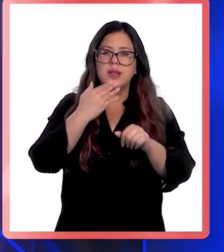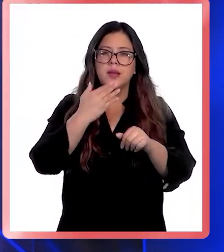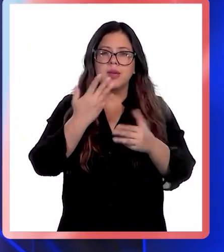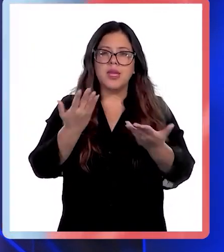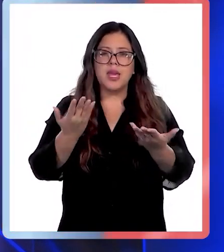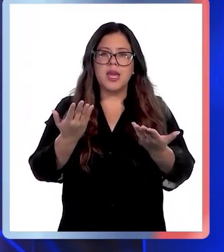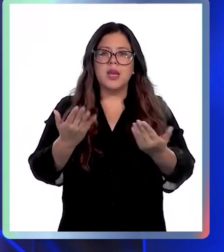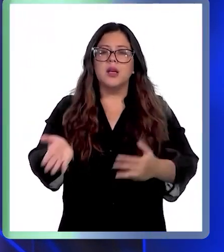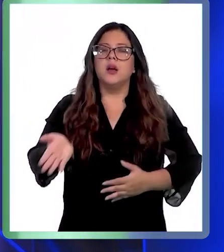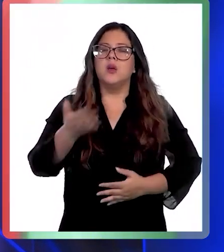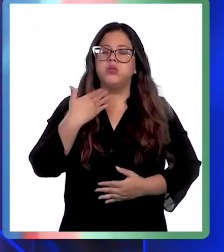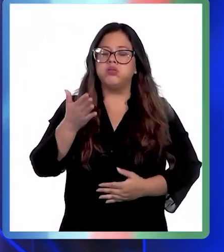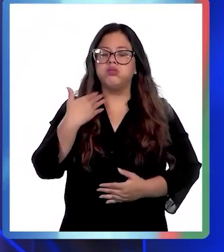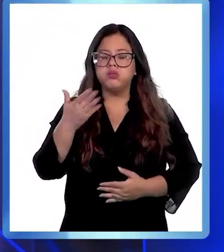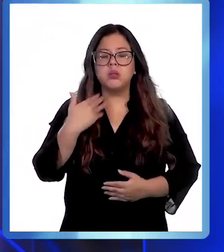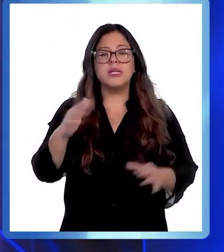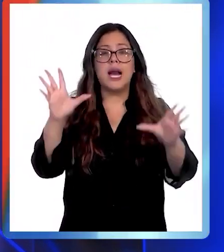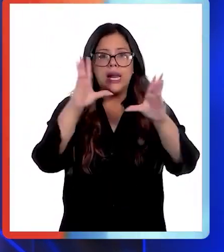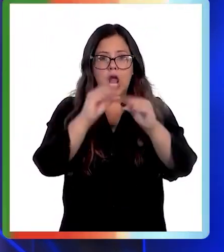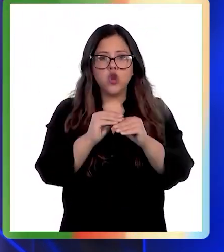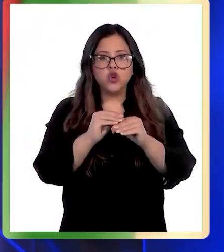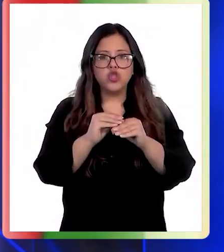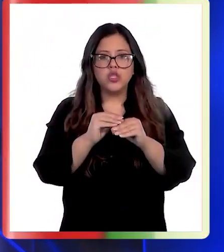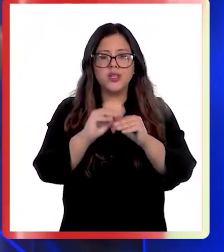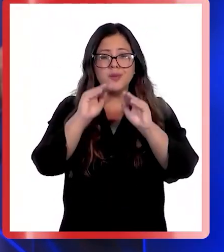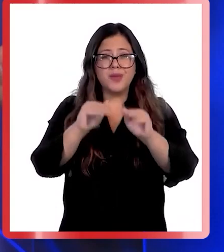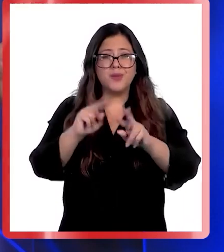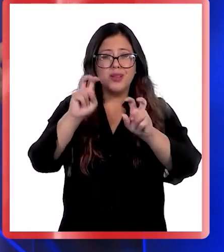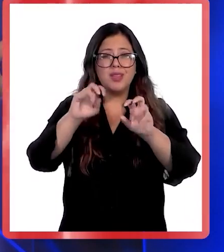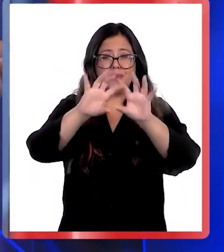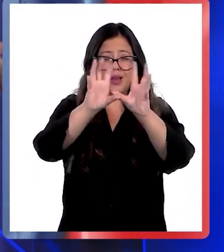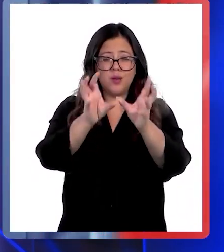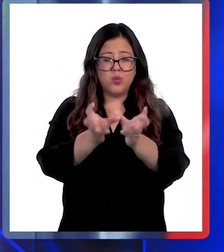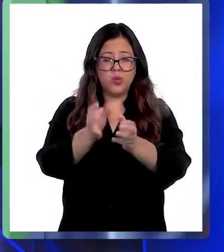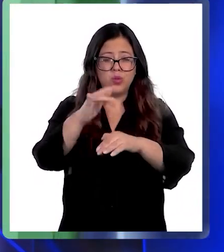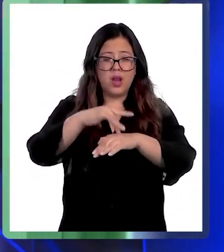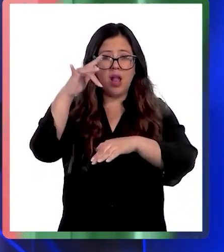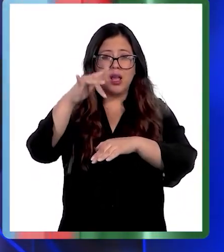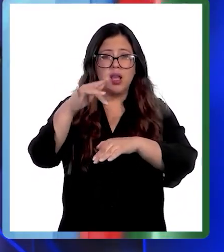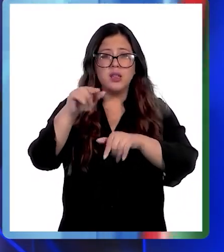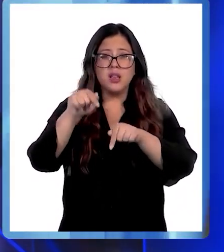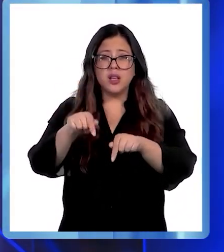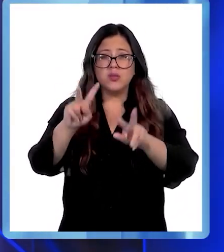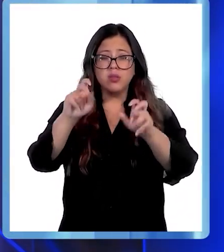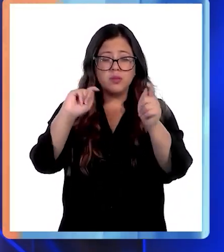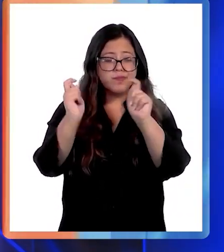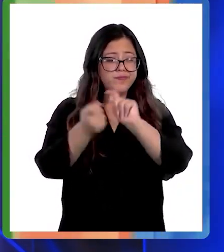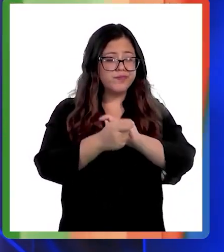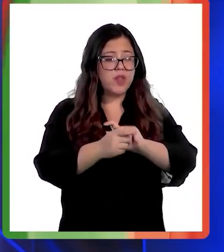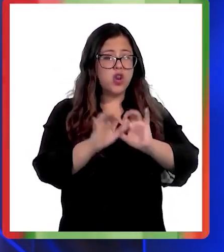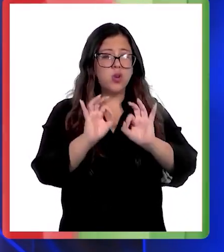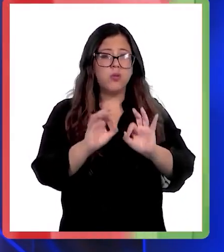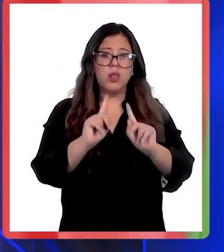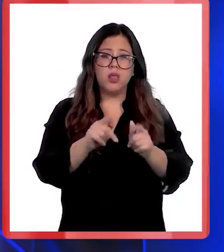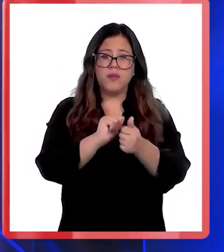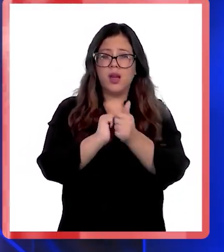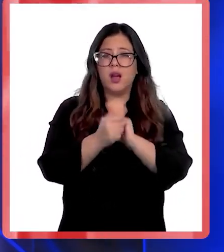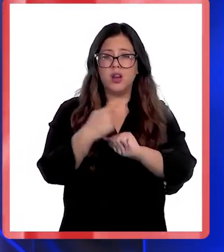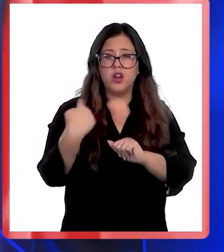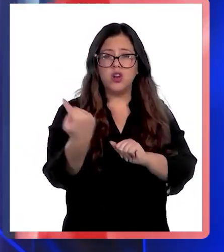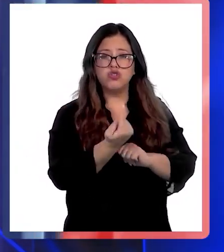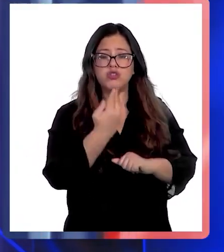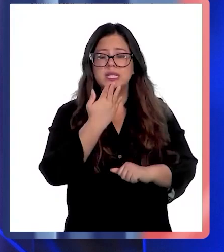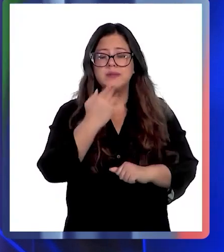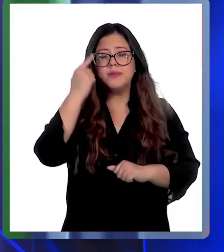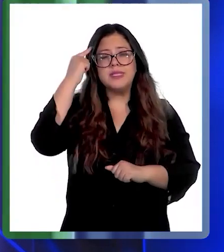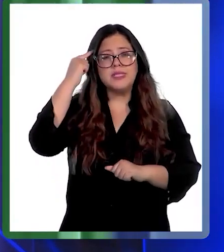que tiene que ver con estas olas de calor nocturnas que al mismo tiempo con el calentamiento global es una normalidad a la cual vamos a tener que adecuarnos, sobre